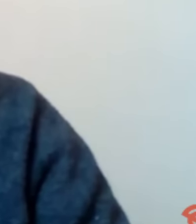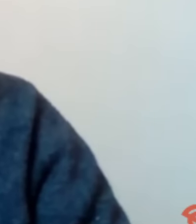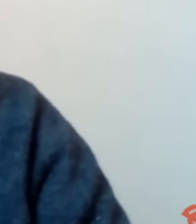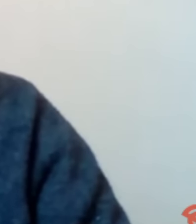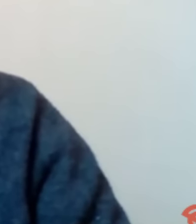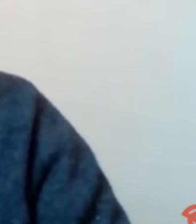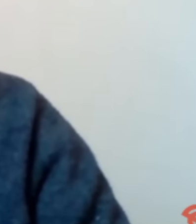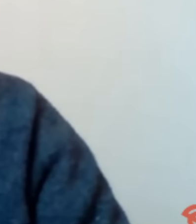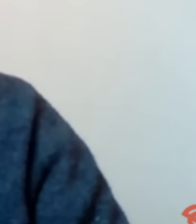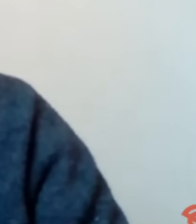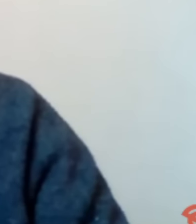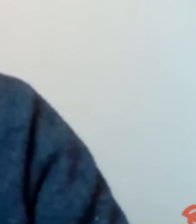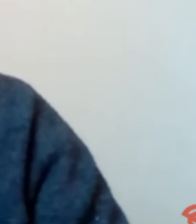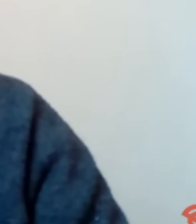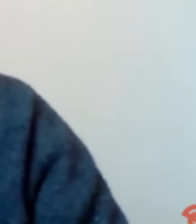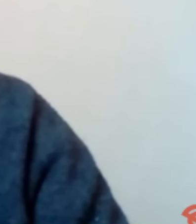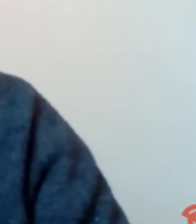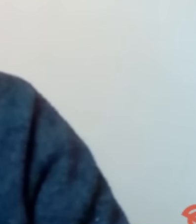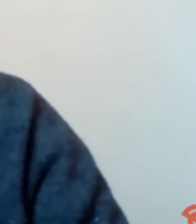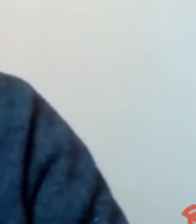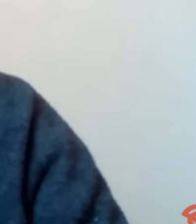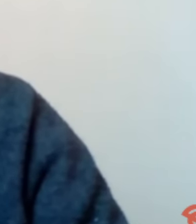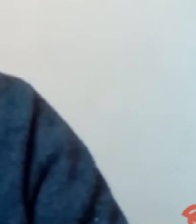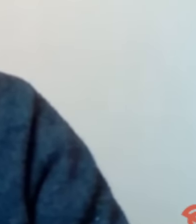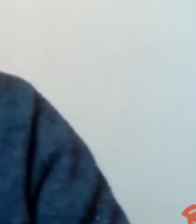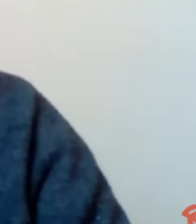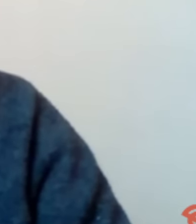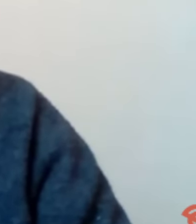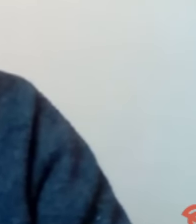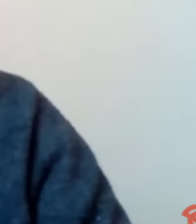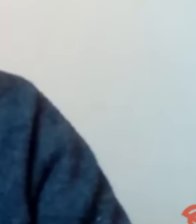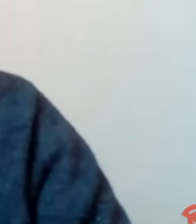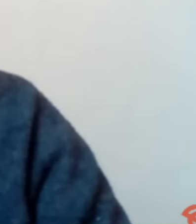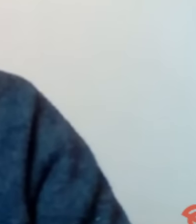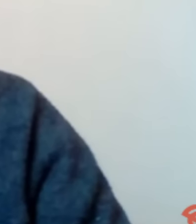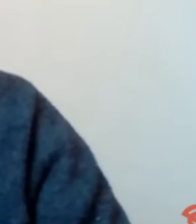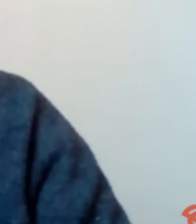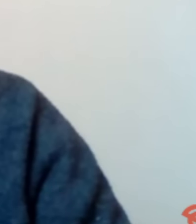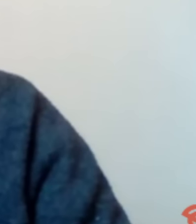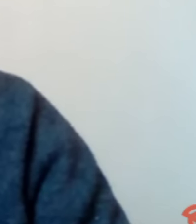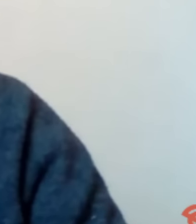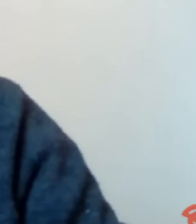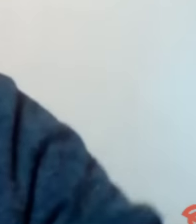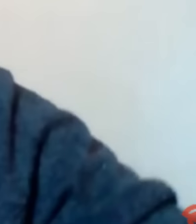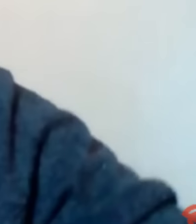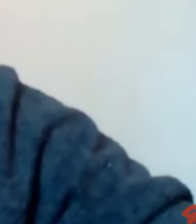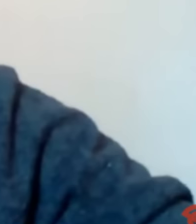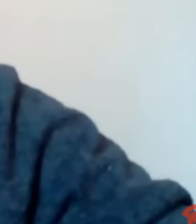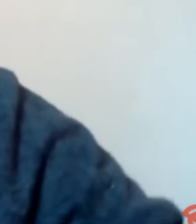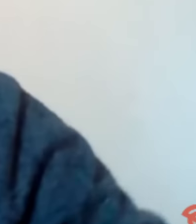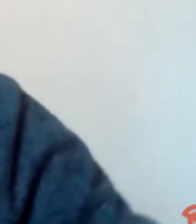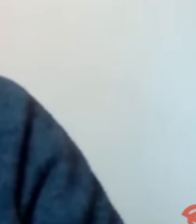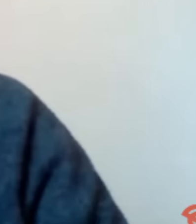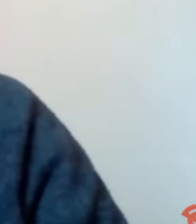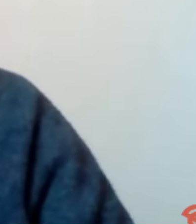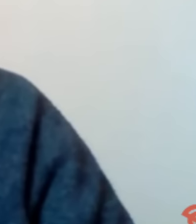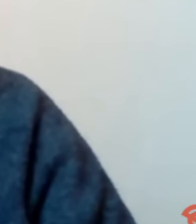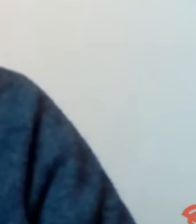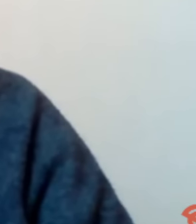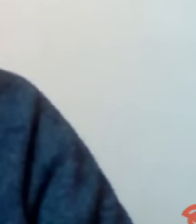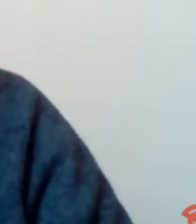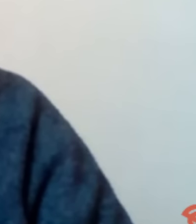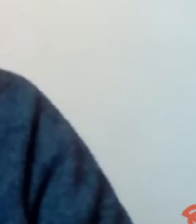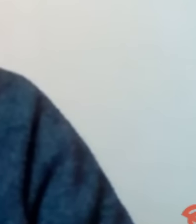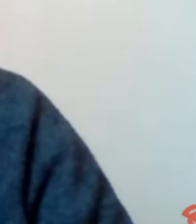muy extenuantes giras sin descanso, casi casi que las 24 horas al día. Pero bueno, ahí lo tiene